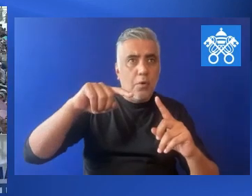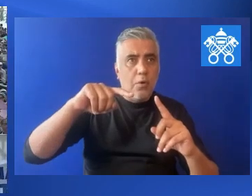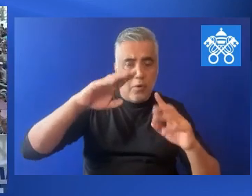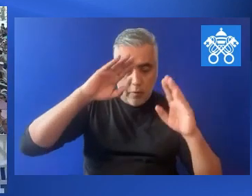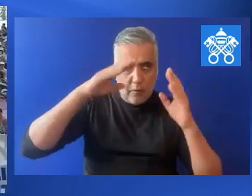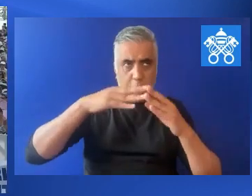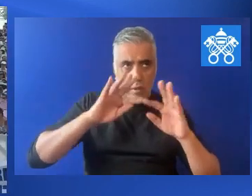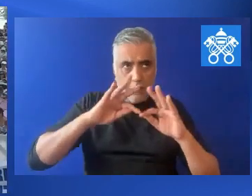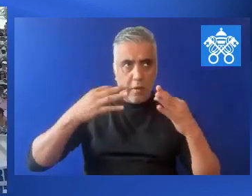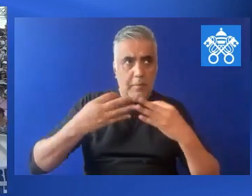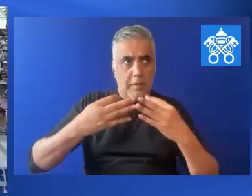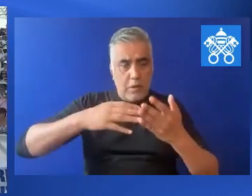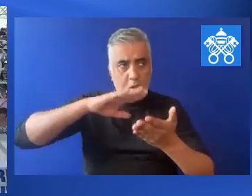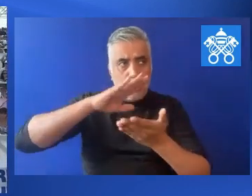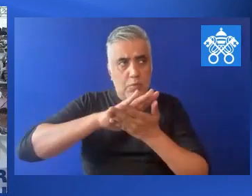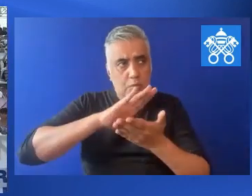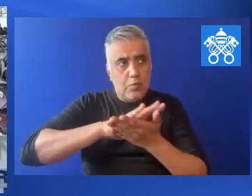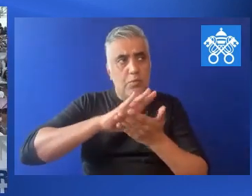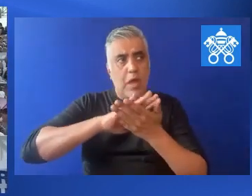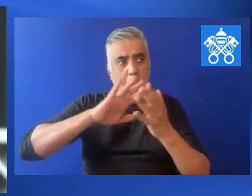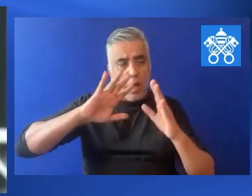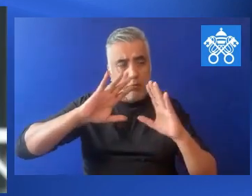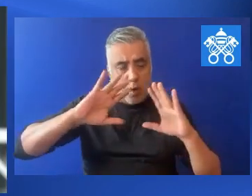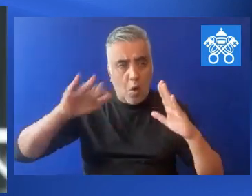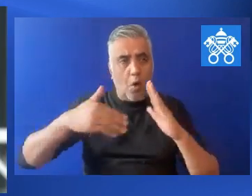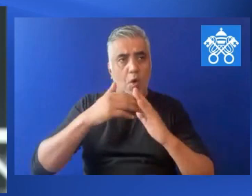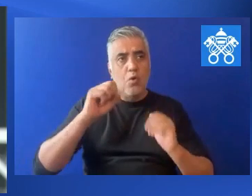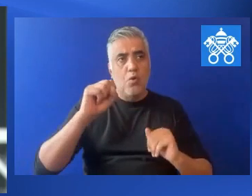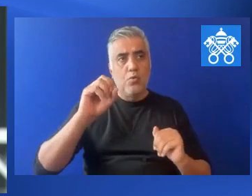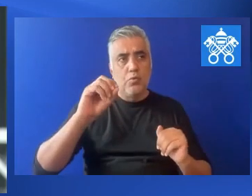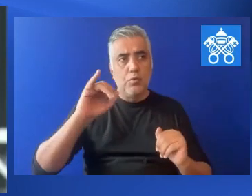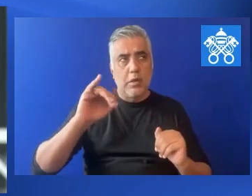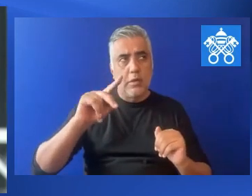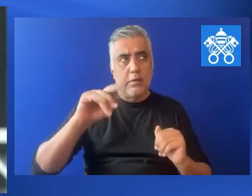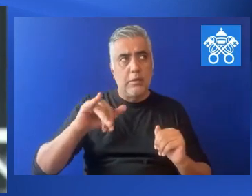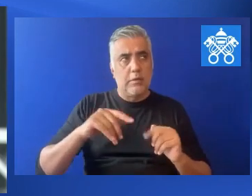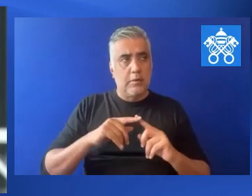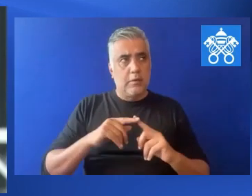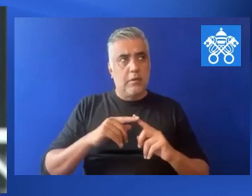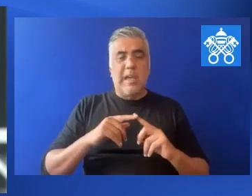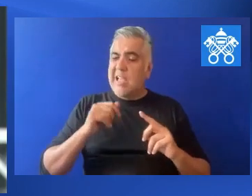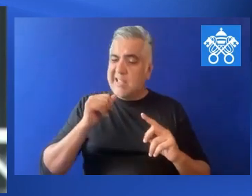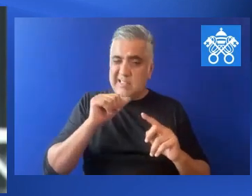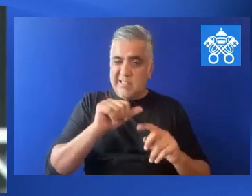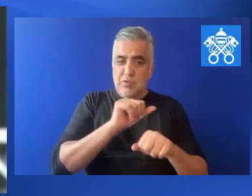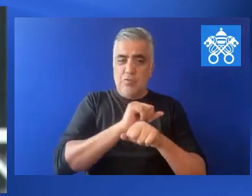necesidad de un pacto educativo que una a la familia, las escuelas y a toda la